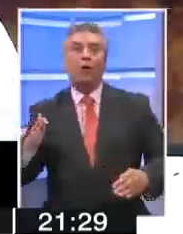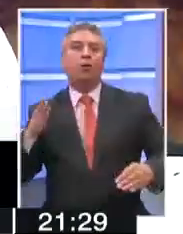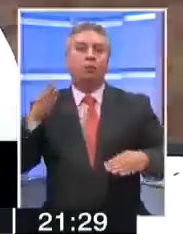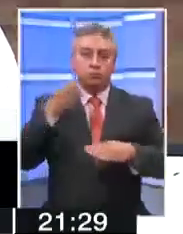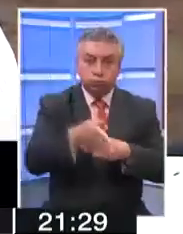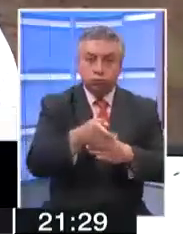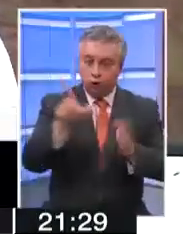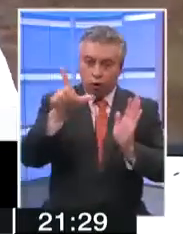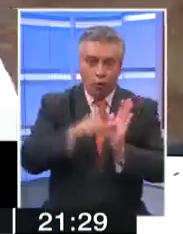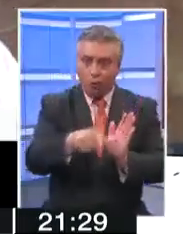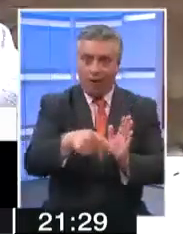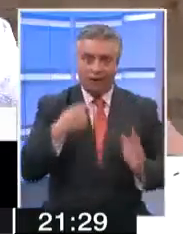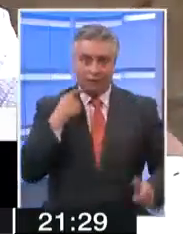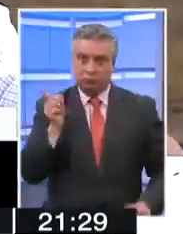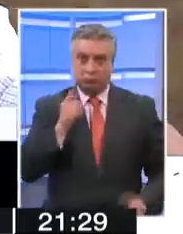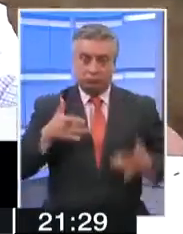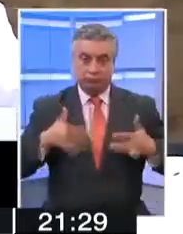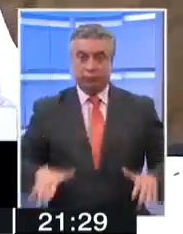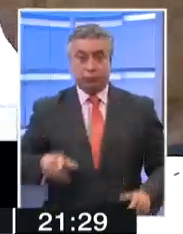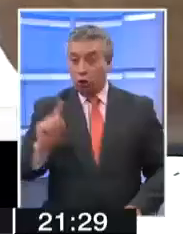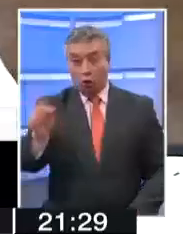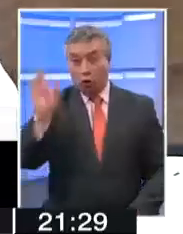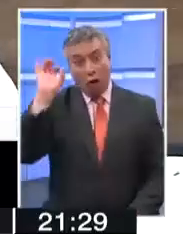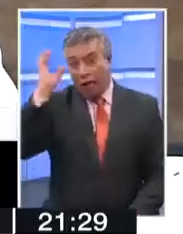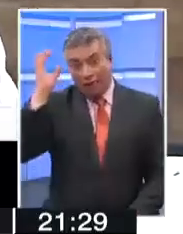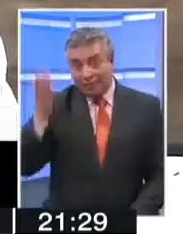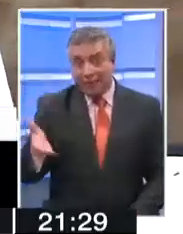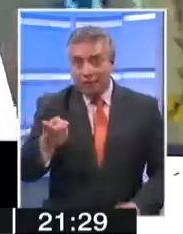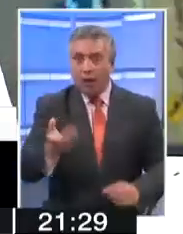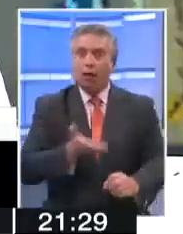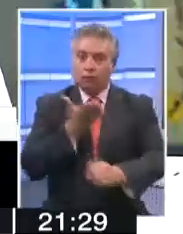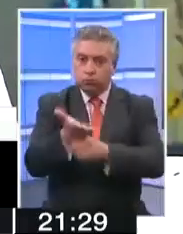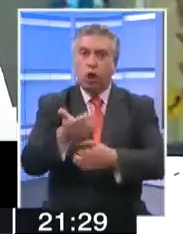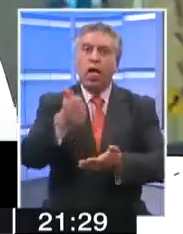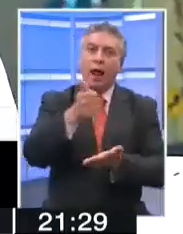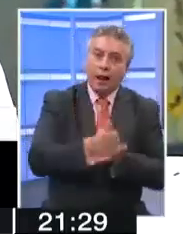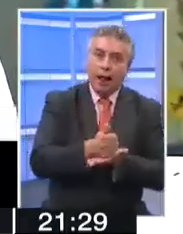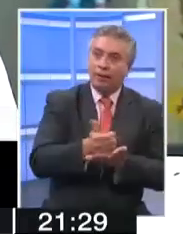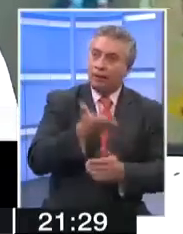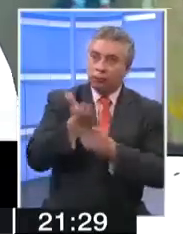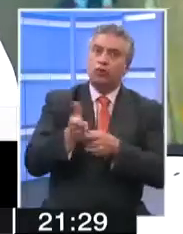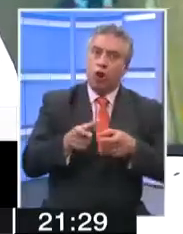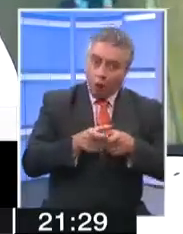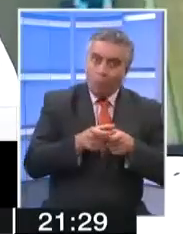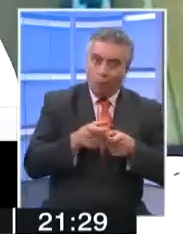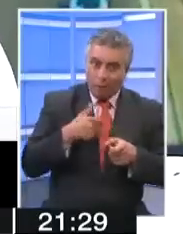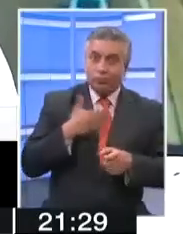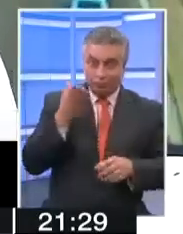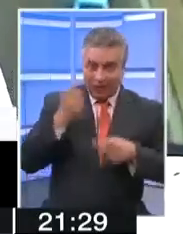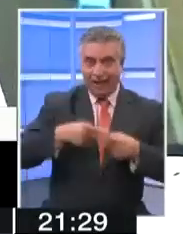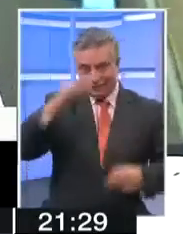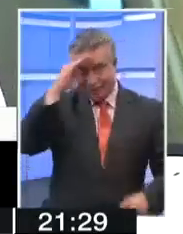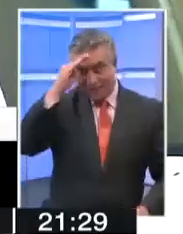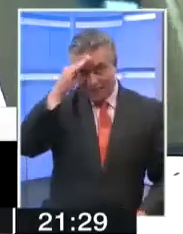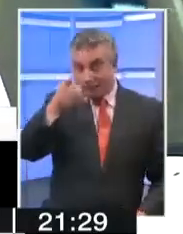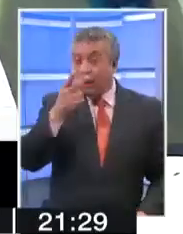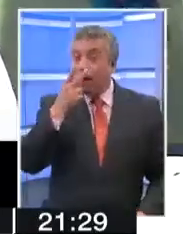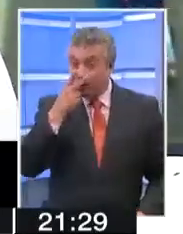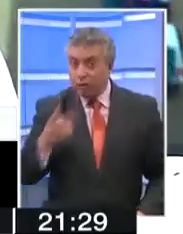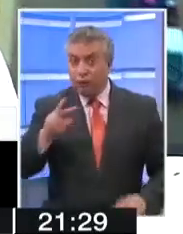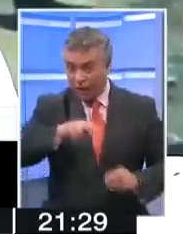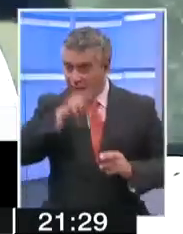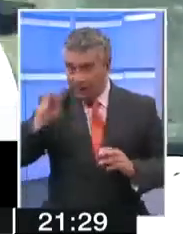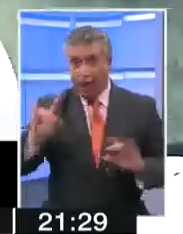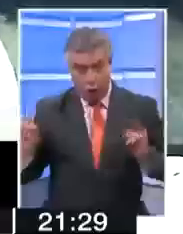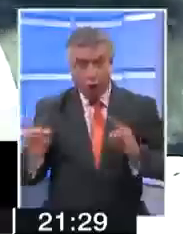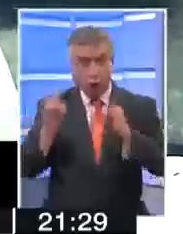dañada. Segundo, no entender lo que se estaba dando por una solicitud de un alcalde, que si bien de una comuna chica, pero tenemos la experiencia y pueden ver las reconstrucciones que hemos